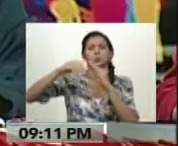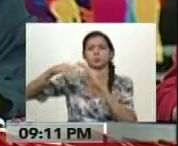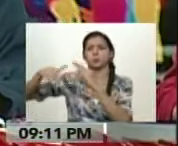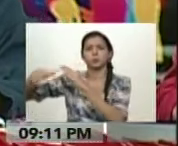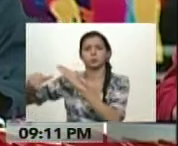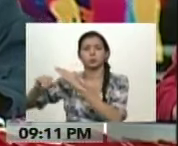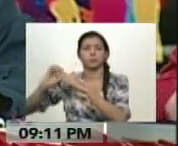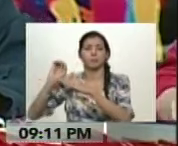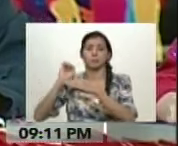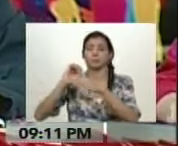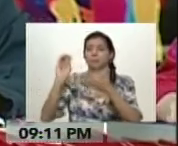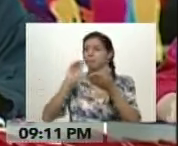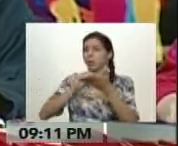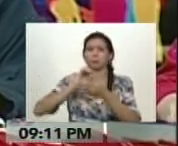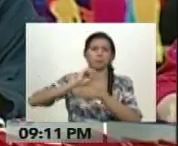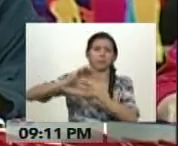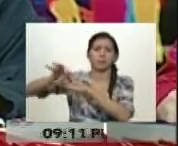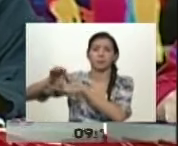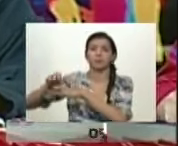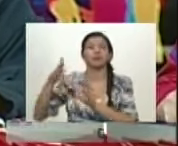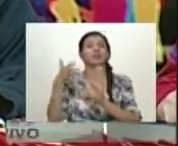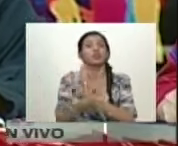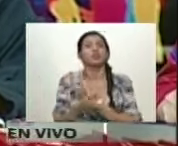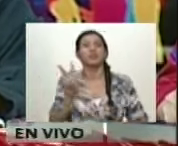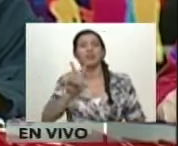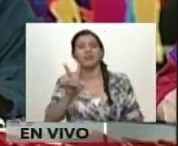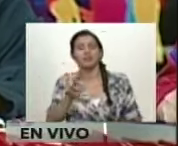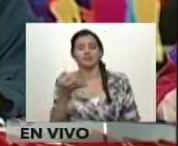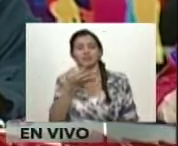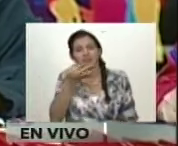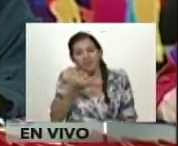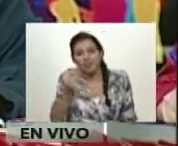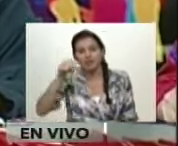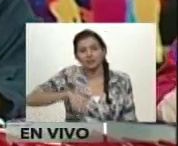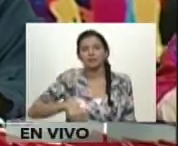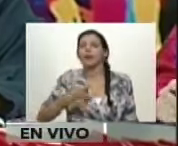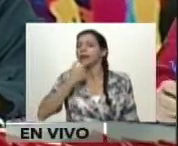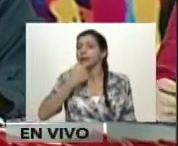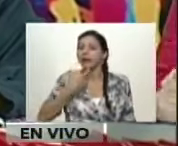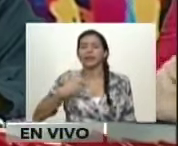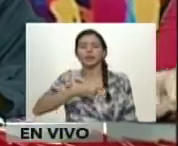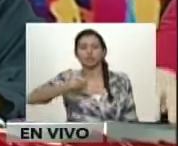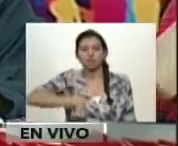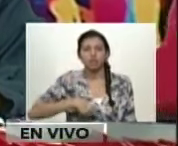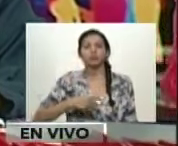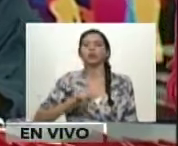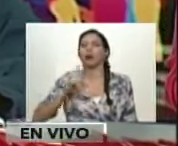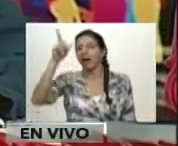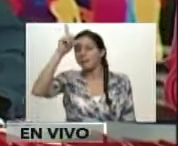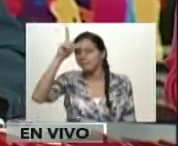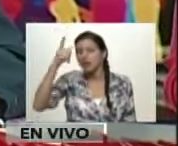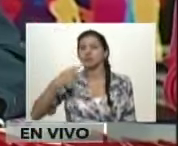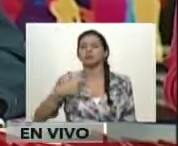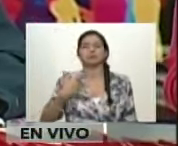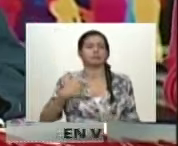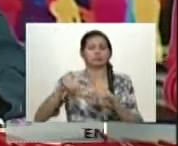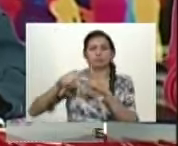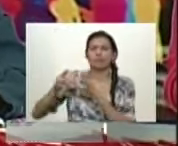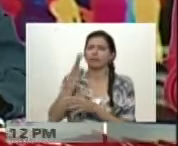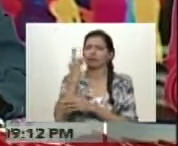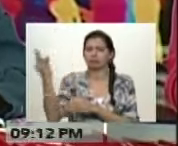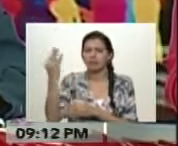mundo con la verdad de Venezuela, en inglés, en chino, en alemán, en ruso, en portugués, en francés, en